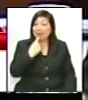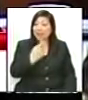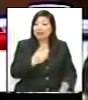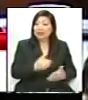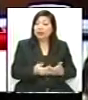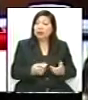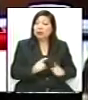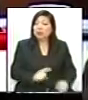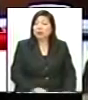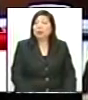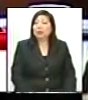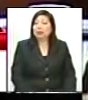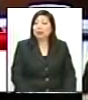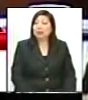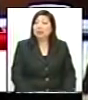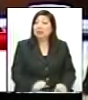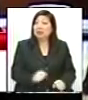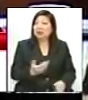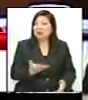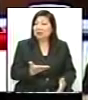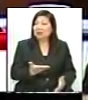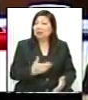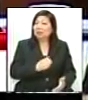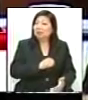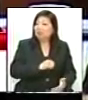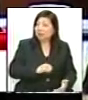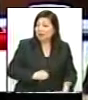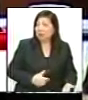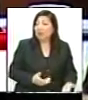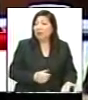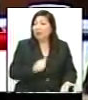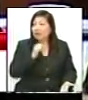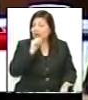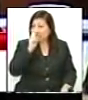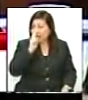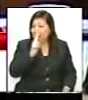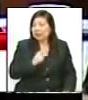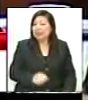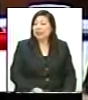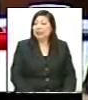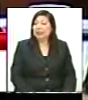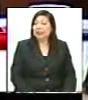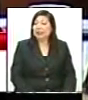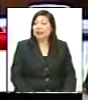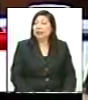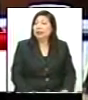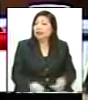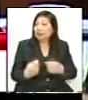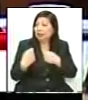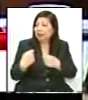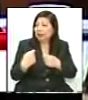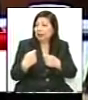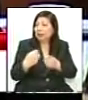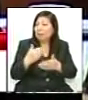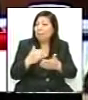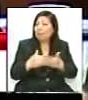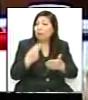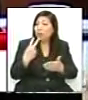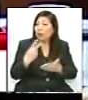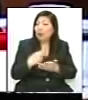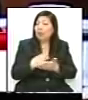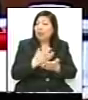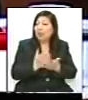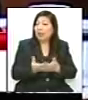en cuanto a que si hay una negligencia, una falta grave, se está exigiendo una votación calificada de 2/3 de